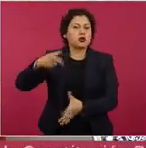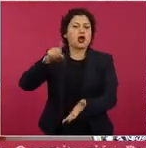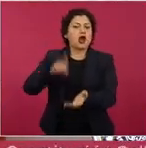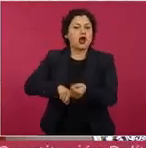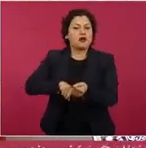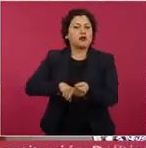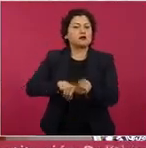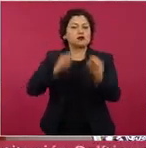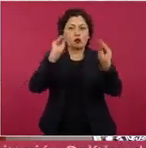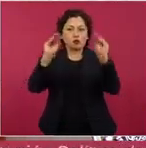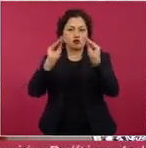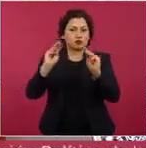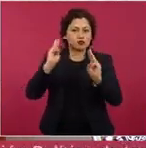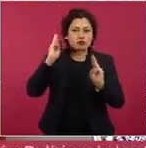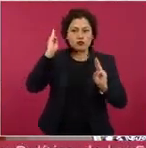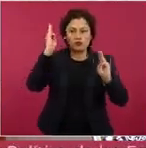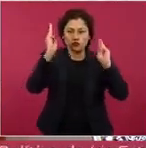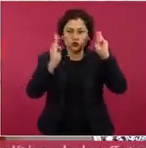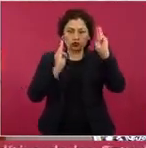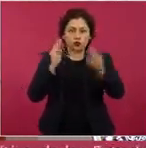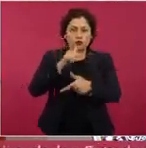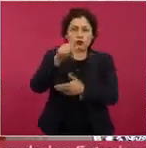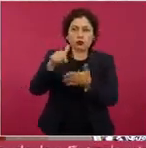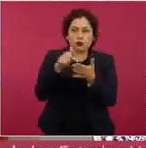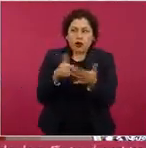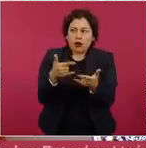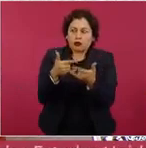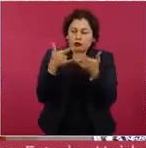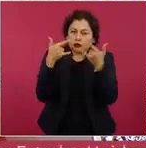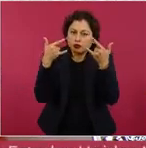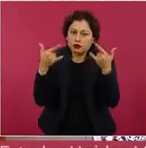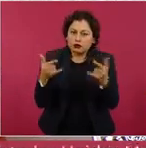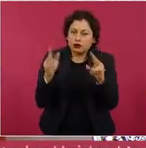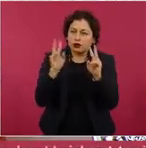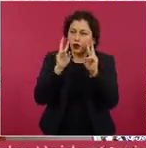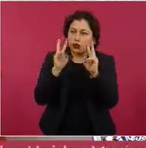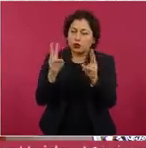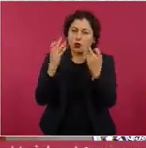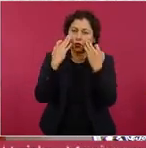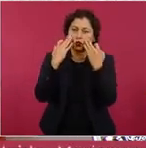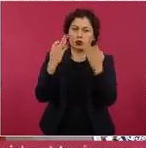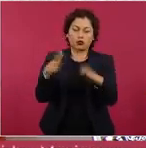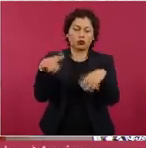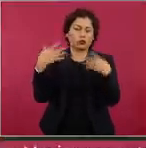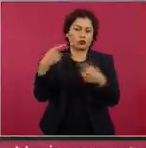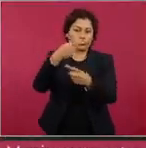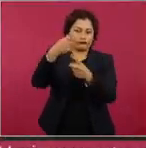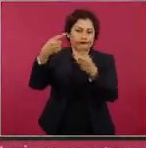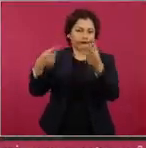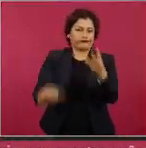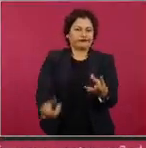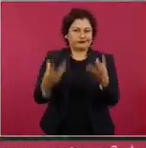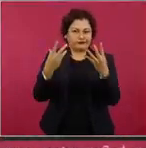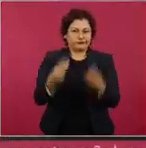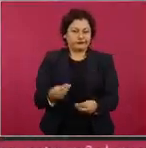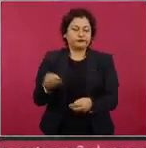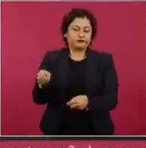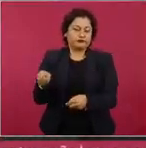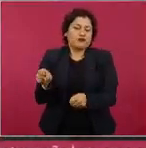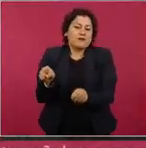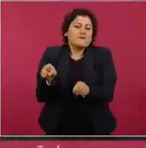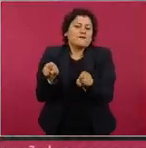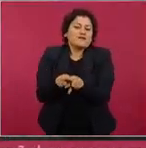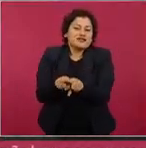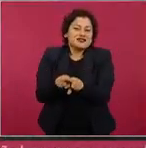lugares históricos, y parte de eso pues son los pinos.